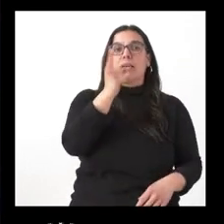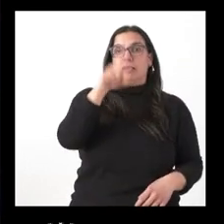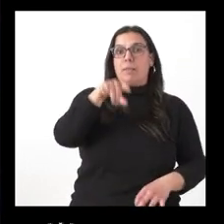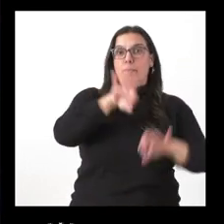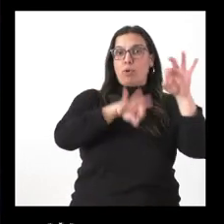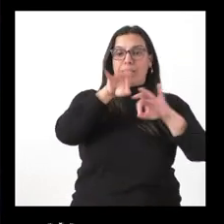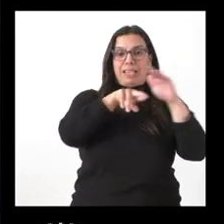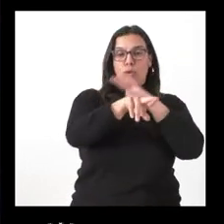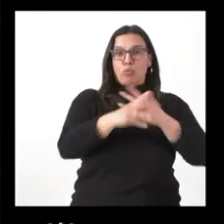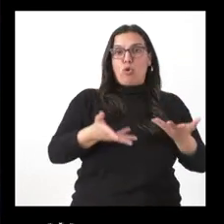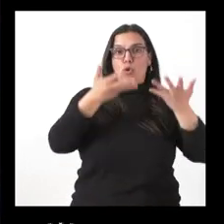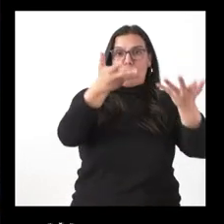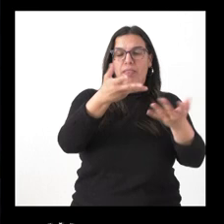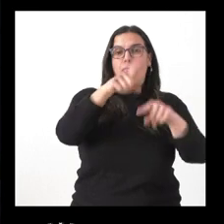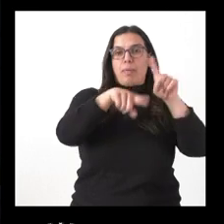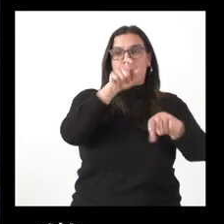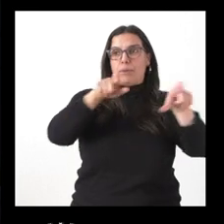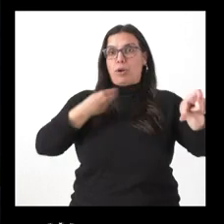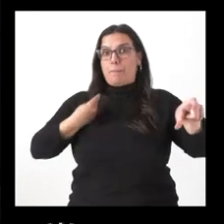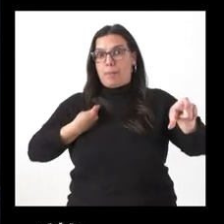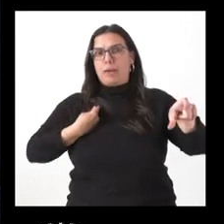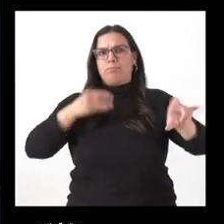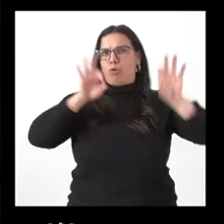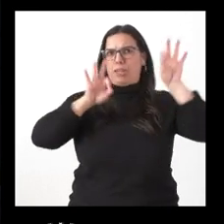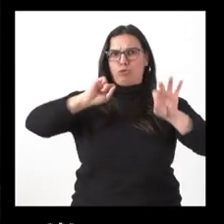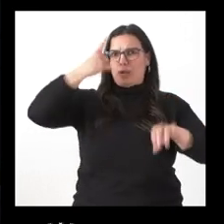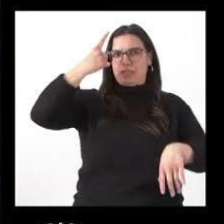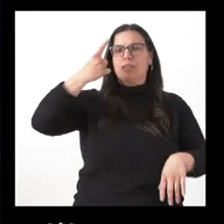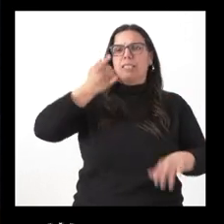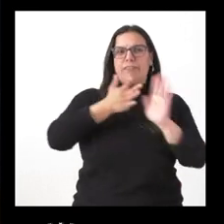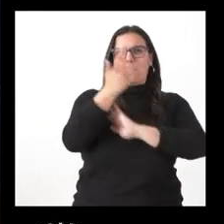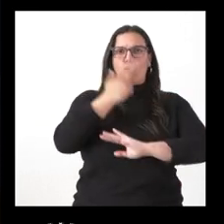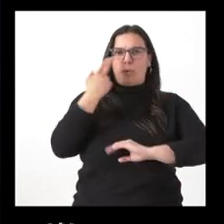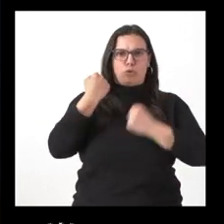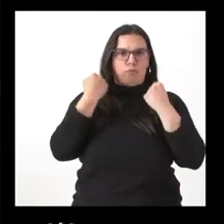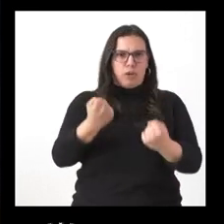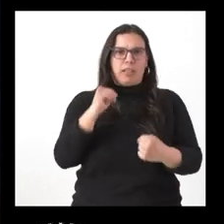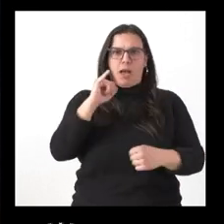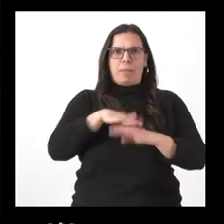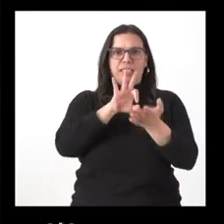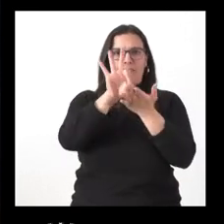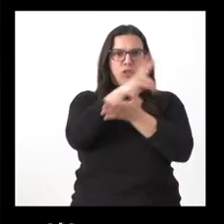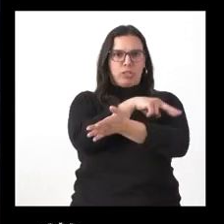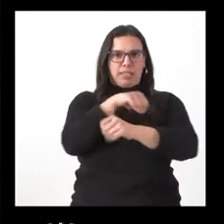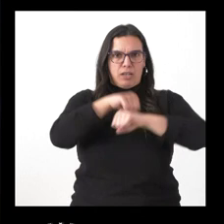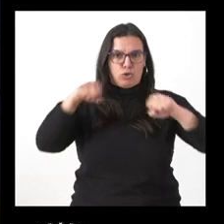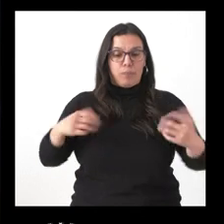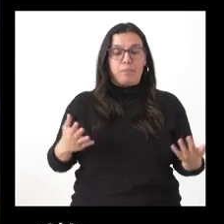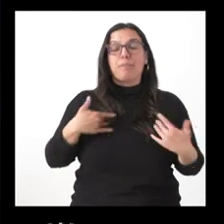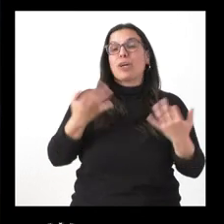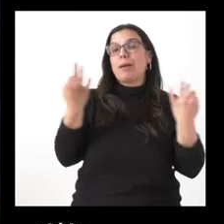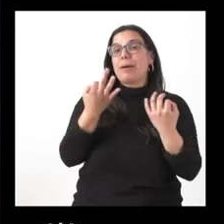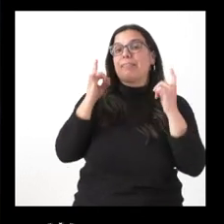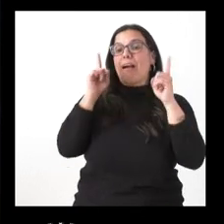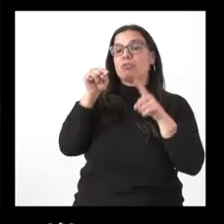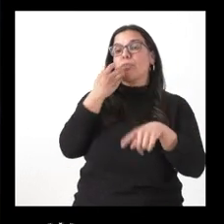porcentaje de recursos dirigen en función de su población por tanto tenemos un claro compromiso con el servicio sanitario Qué puede pasar en el caso de